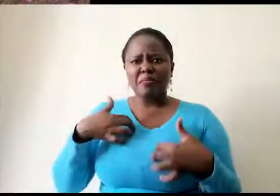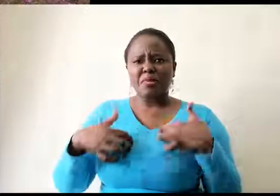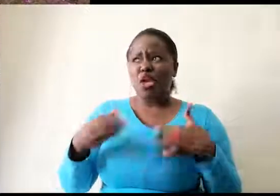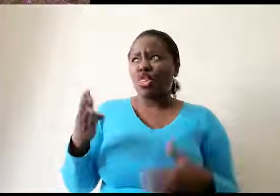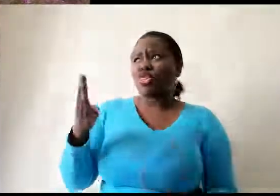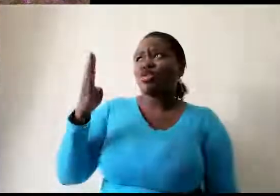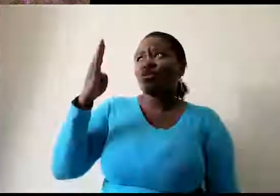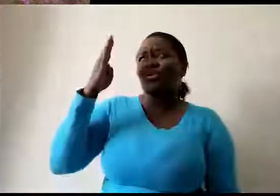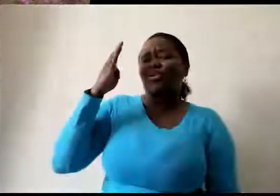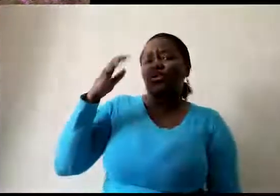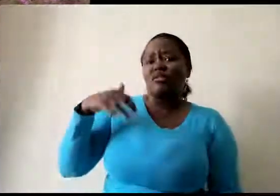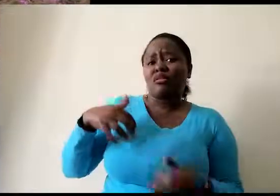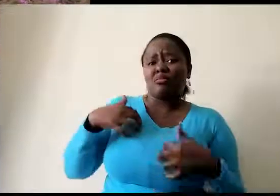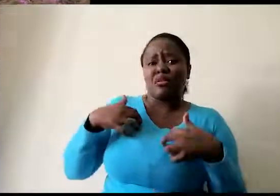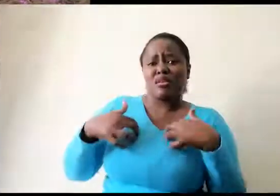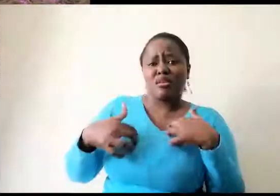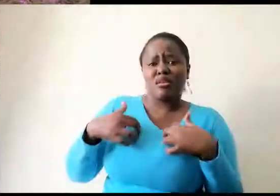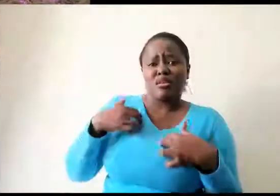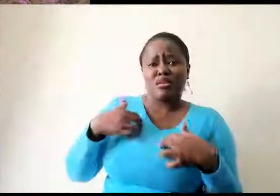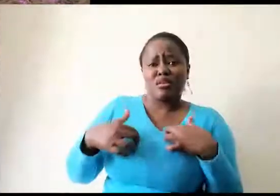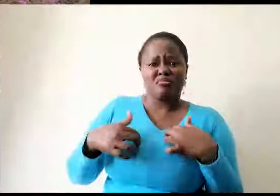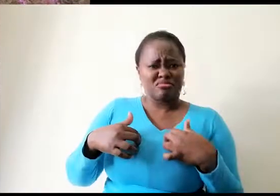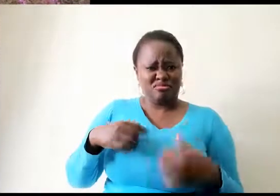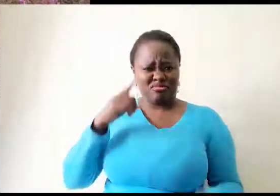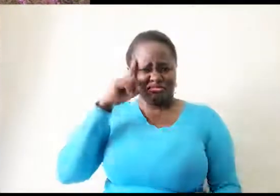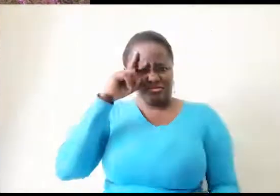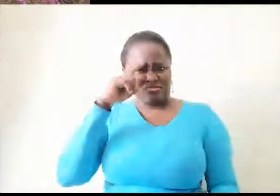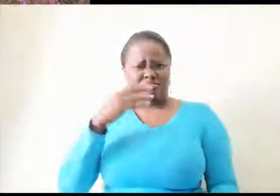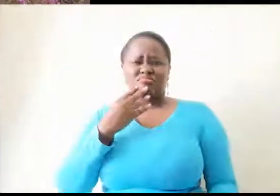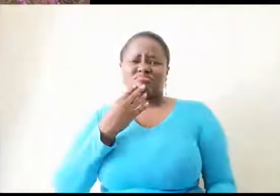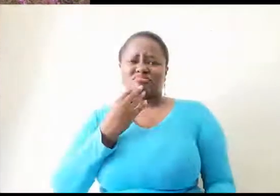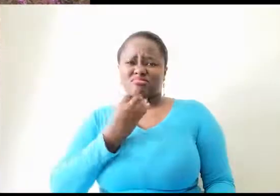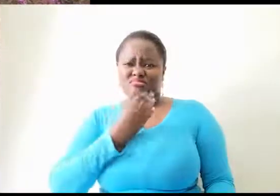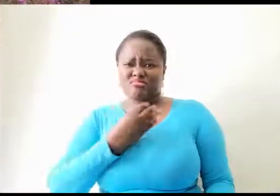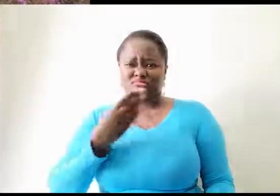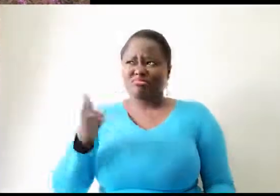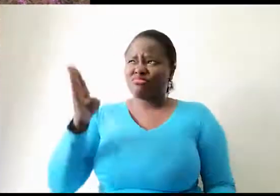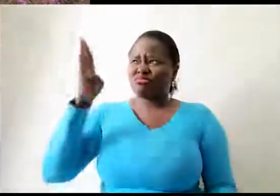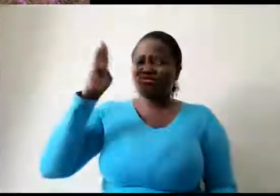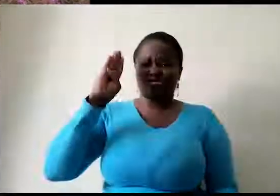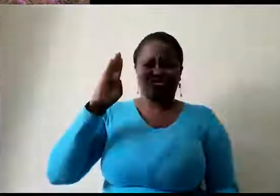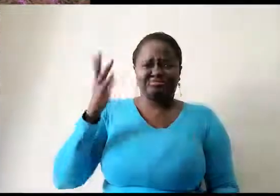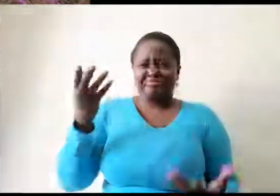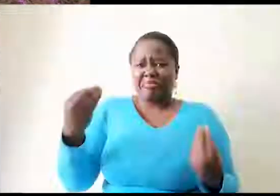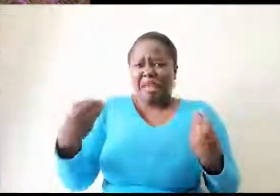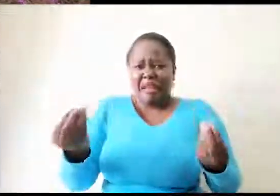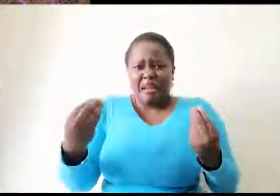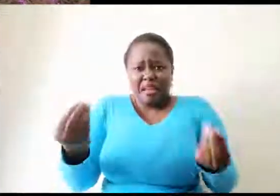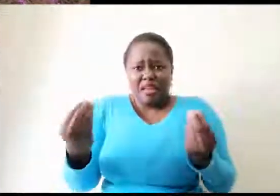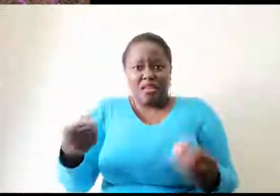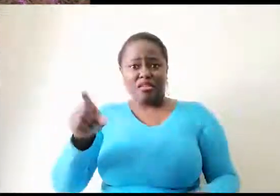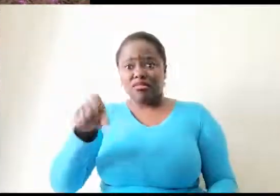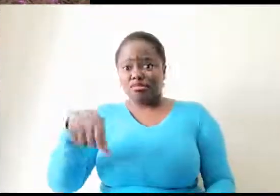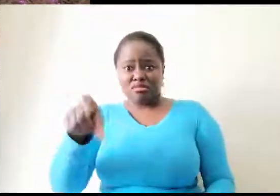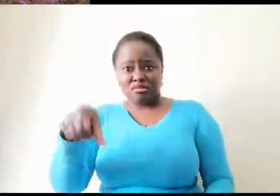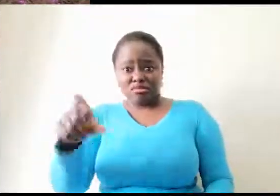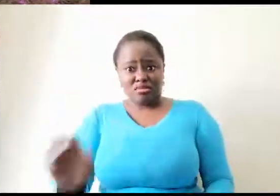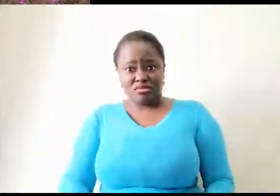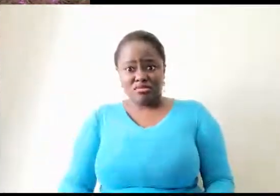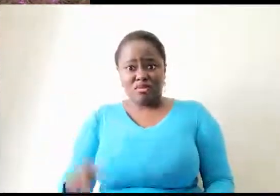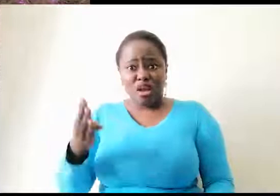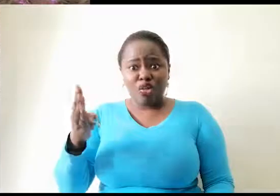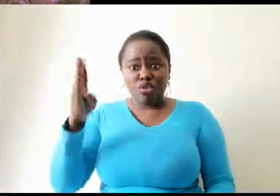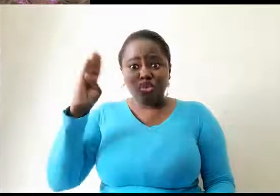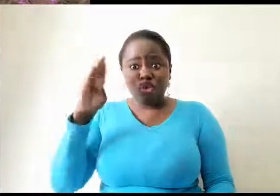el miedo a los dioses. Según Epicuro, el miedo a los dioses es un miedo sin fundamento